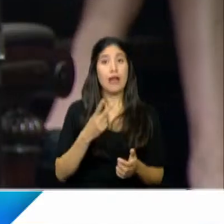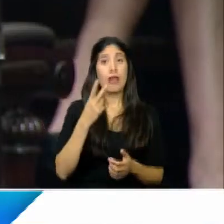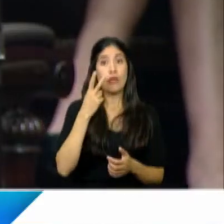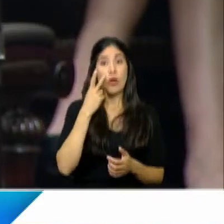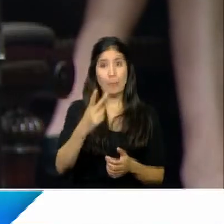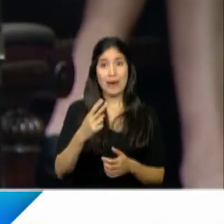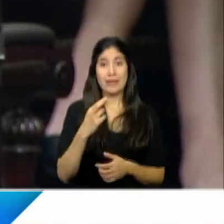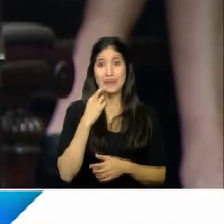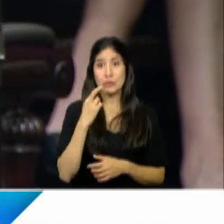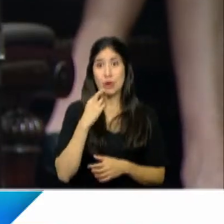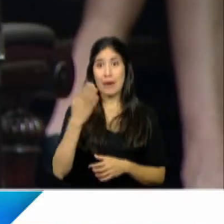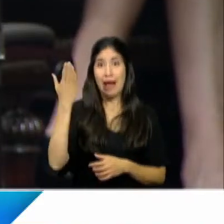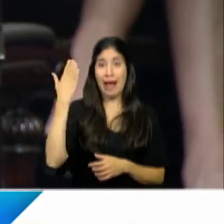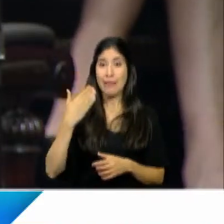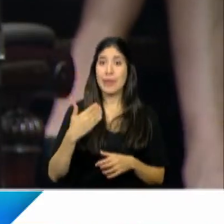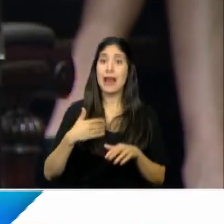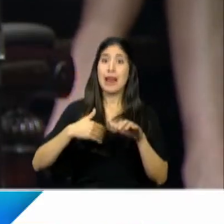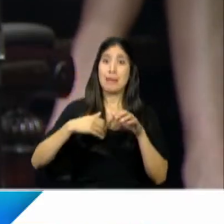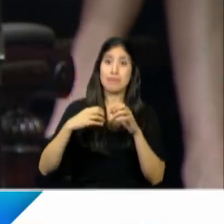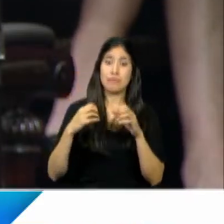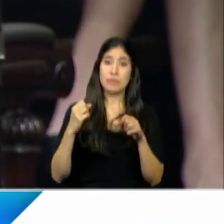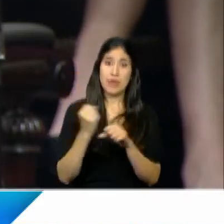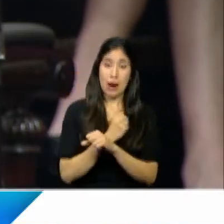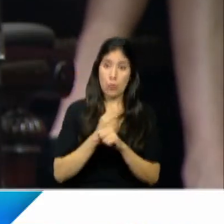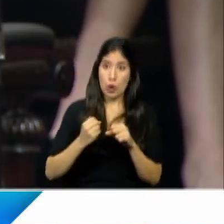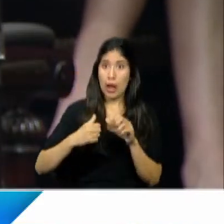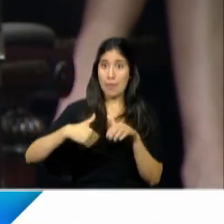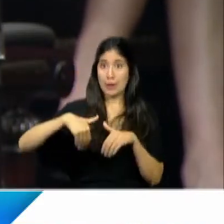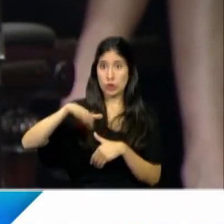se llegó a un consenso mayoritario para sancionar esta ley,